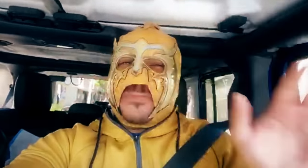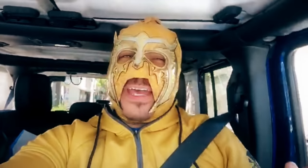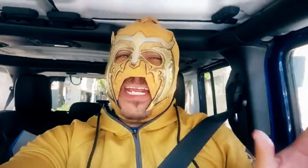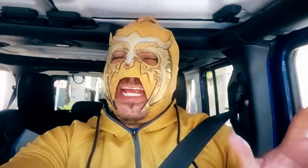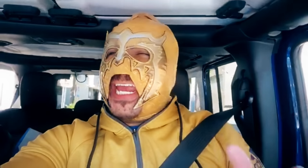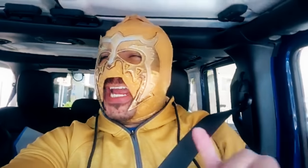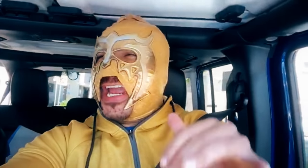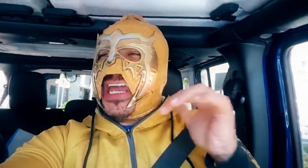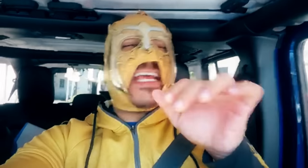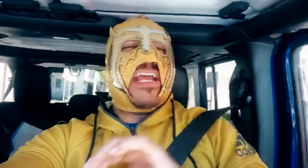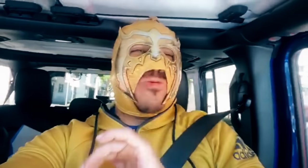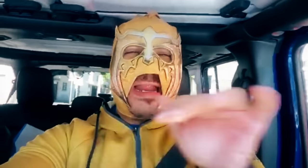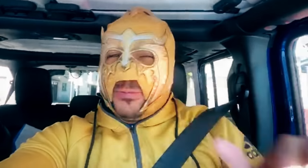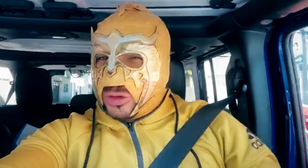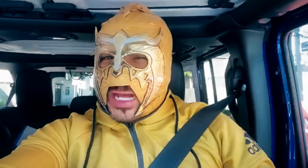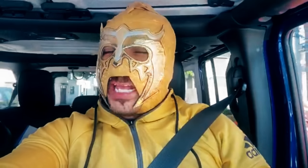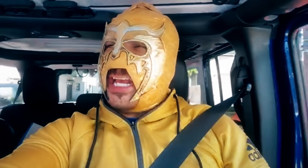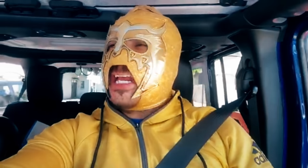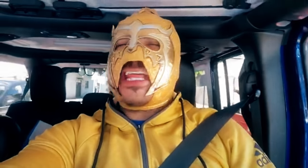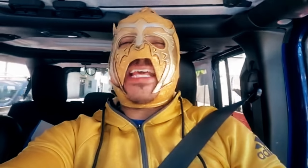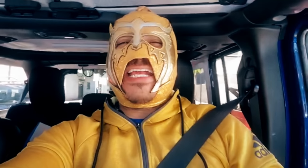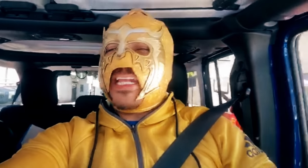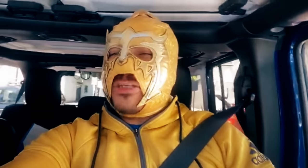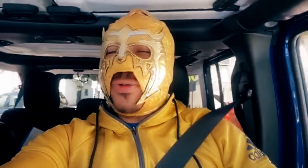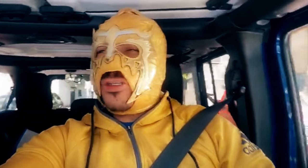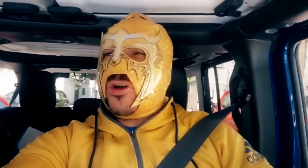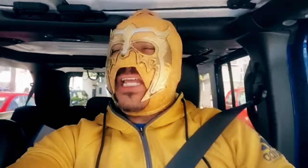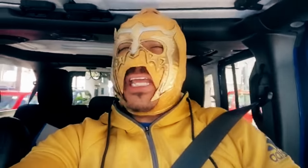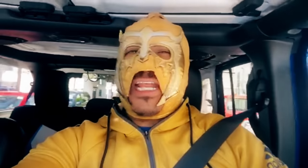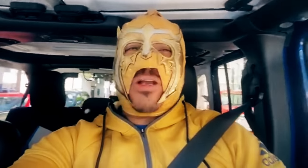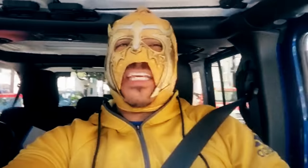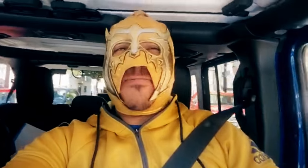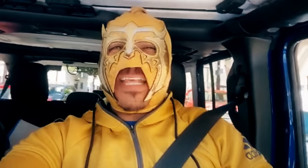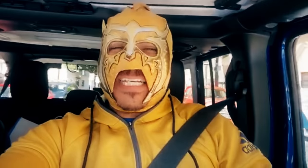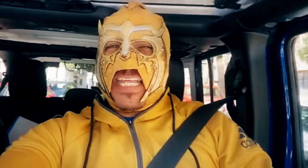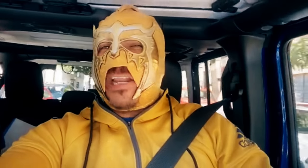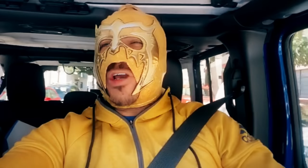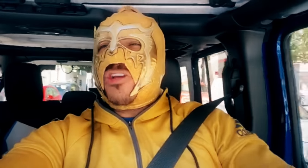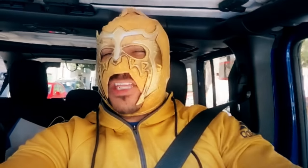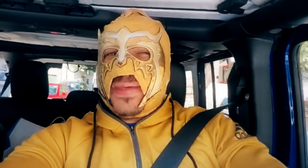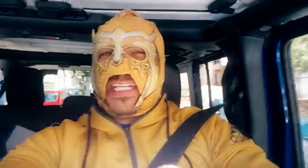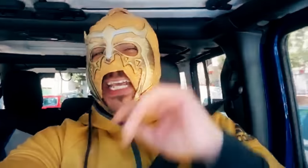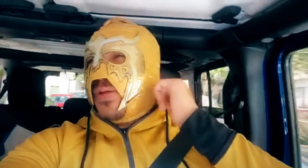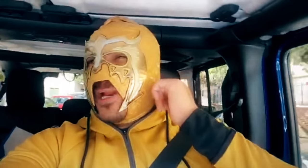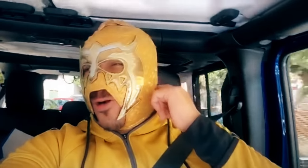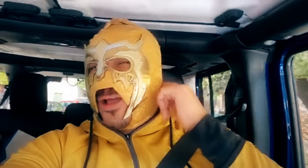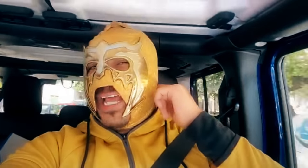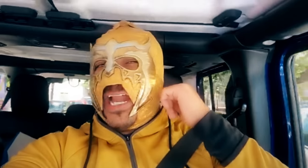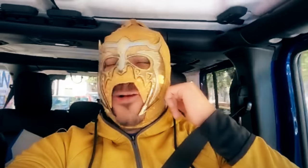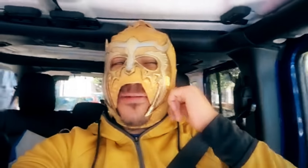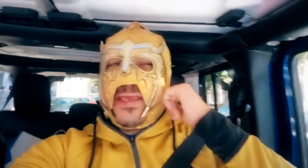es un desmadre, cada quien toma la postura que quiere, cada quien tiene su versión de lo que se debe de hacer y de lo que no se debe de hacer.